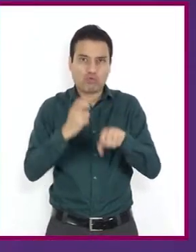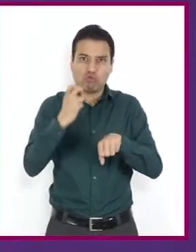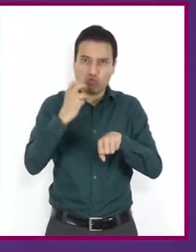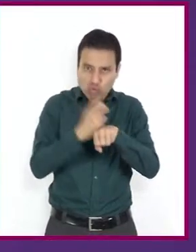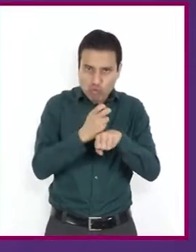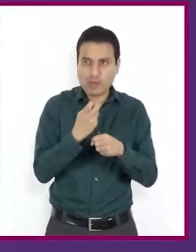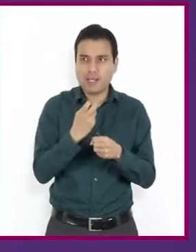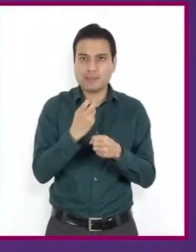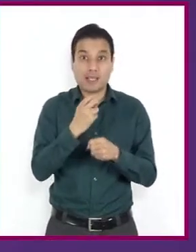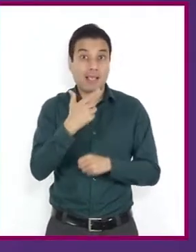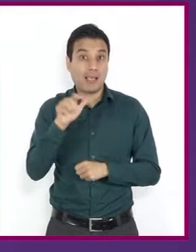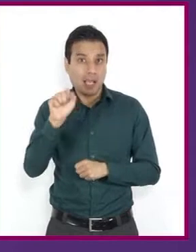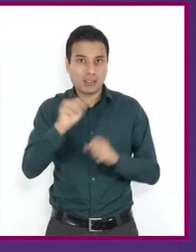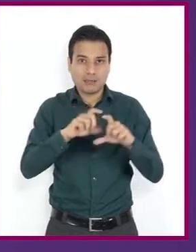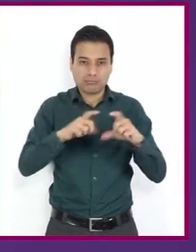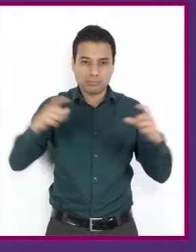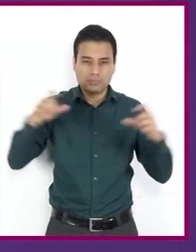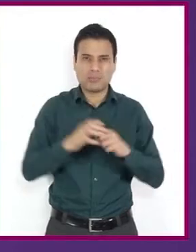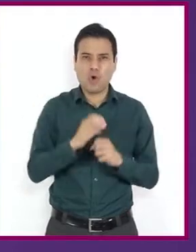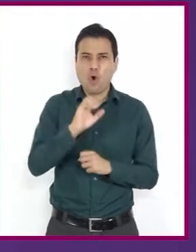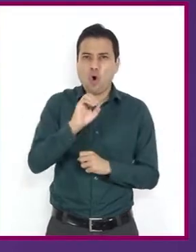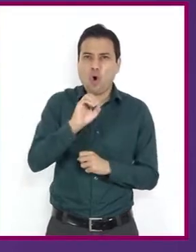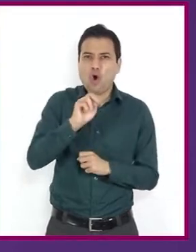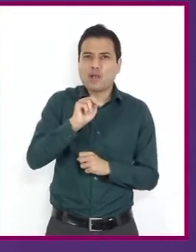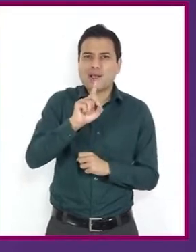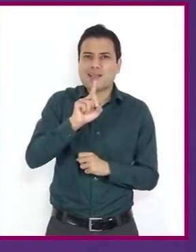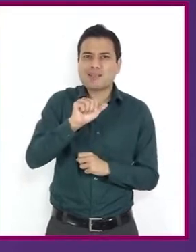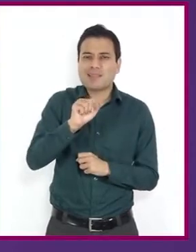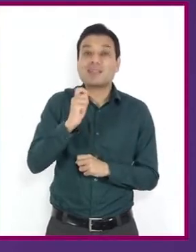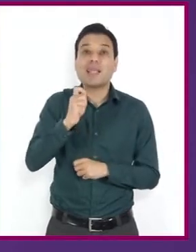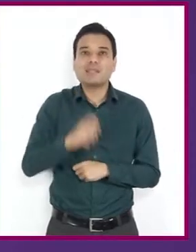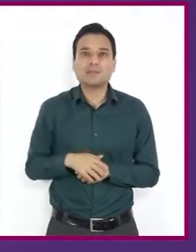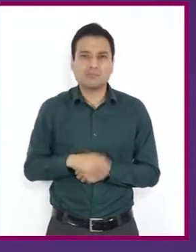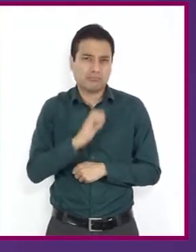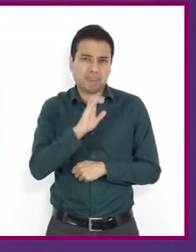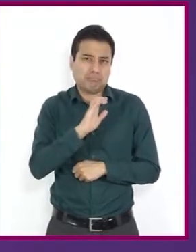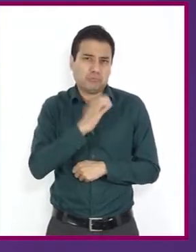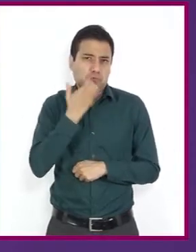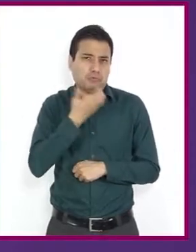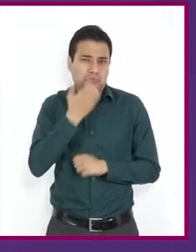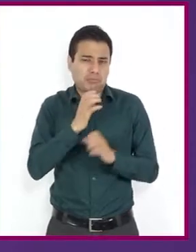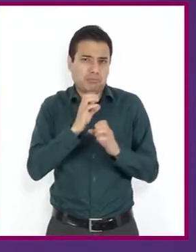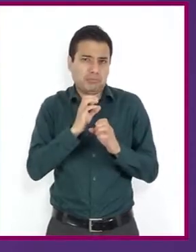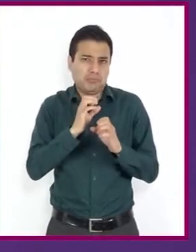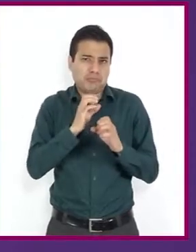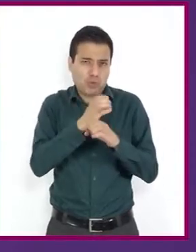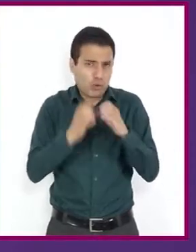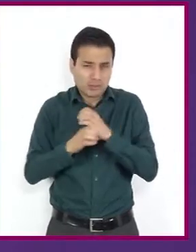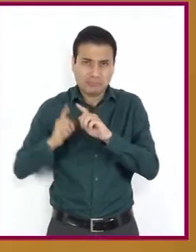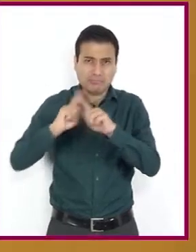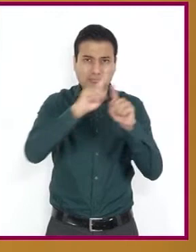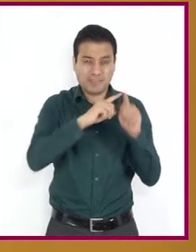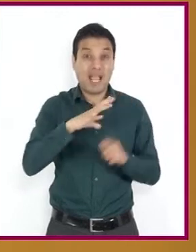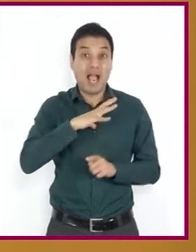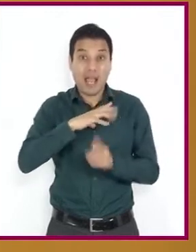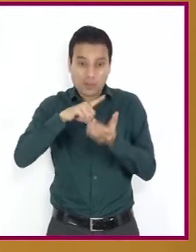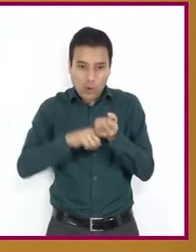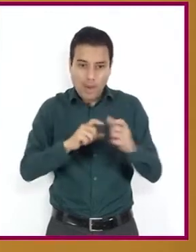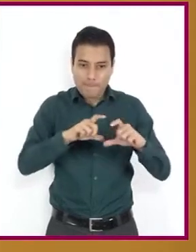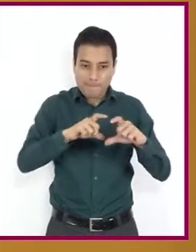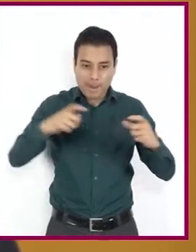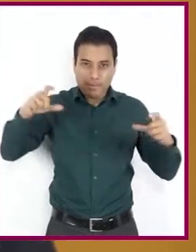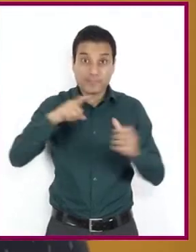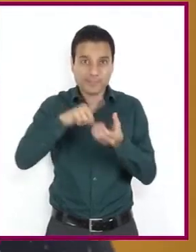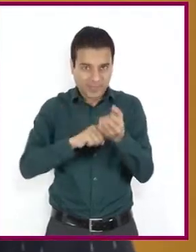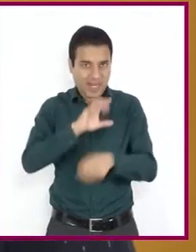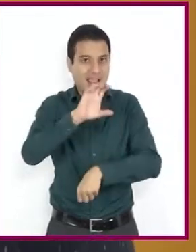son perturbaciones o vibraciones que se propagan en un medio físico y transportan energía. Por ejemplo,